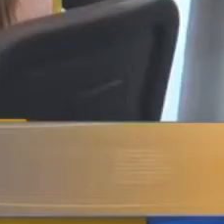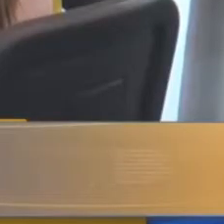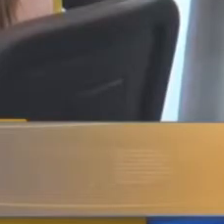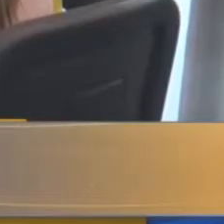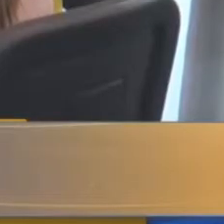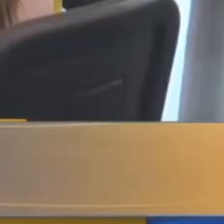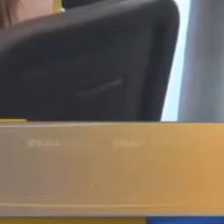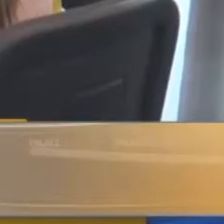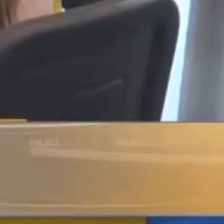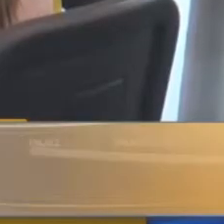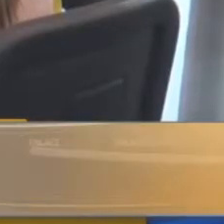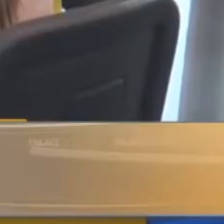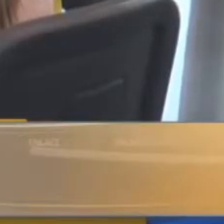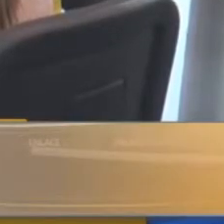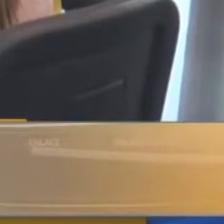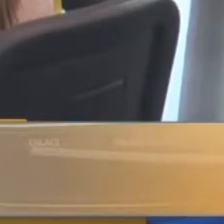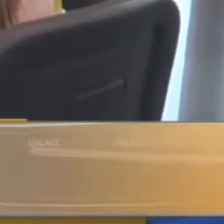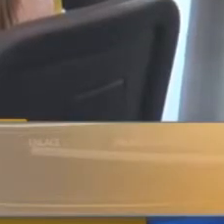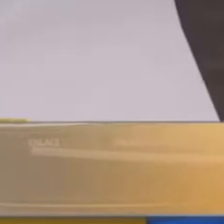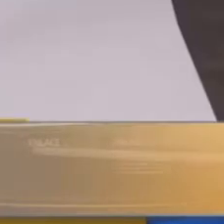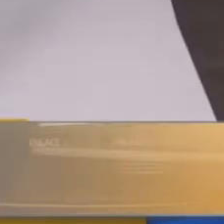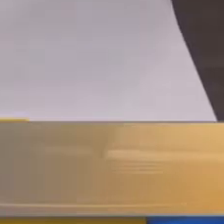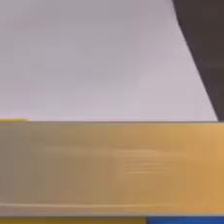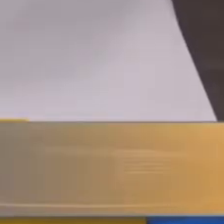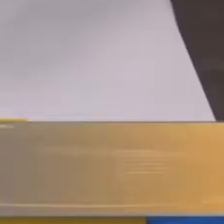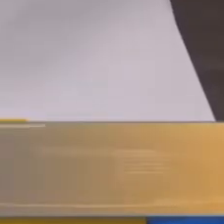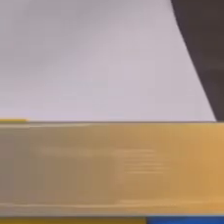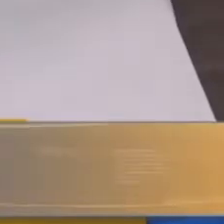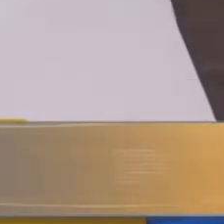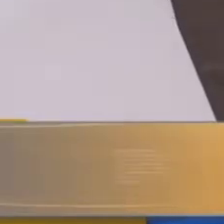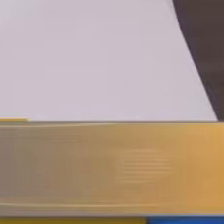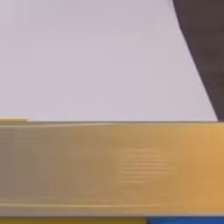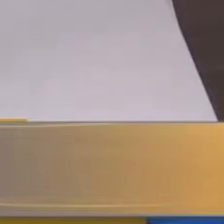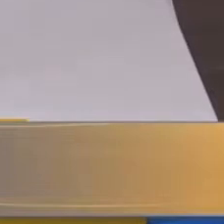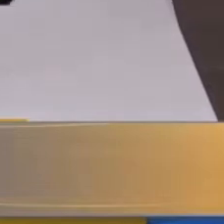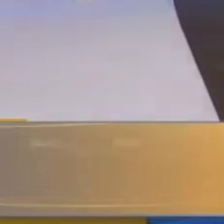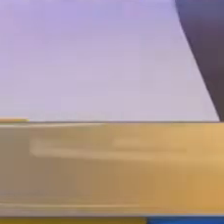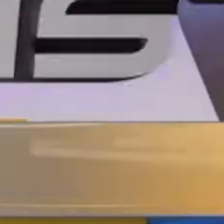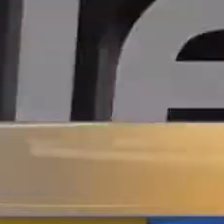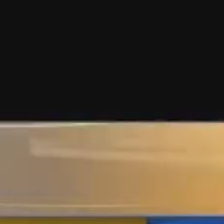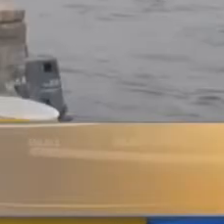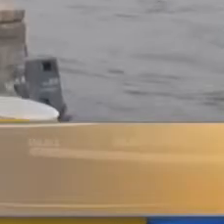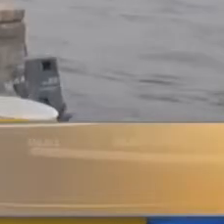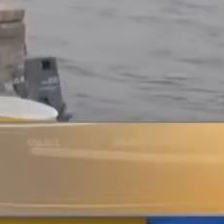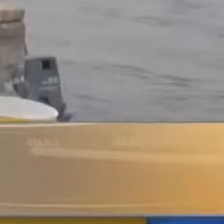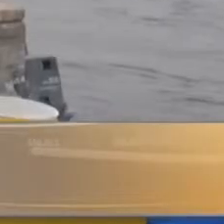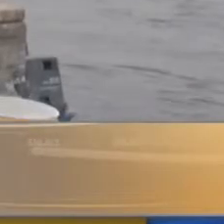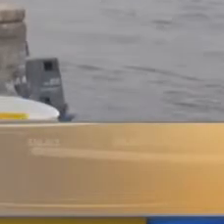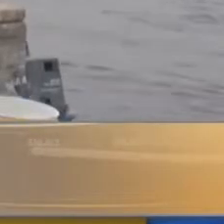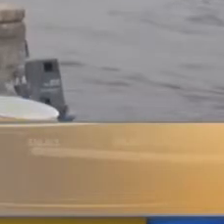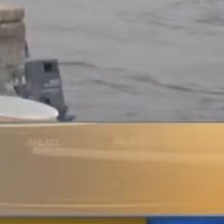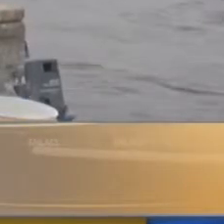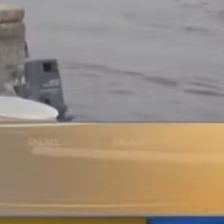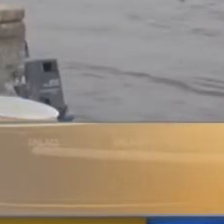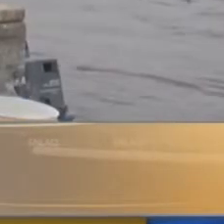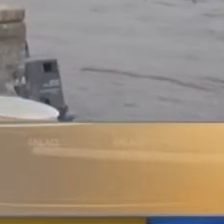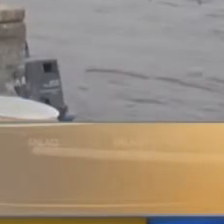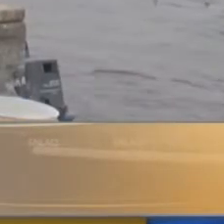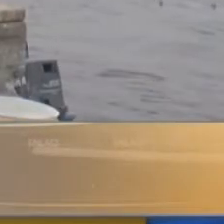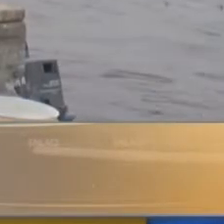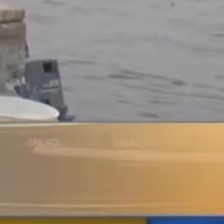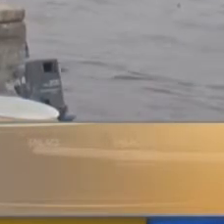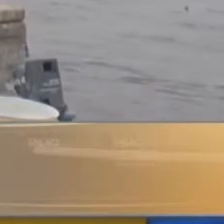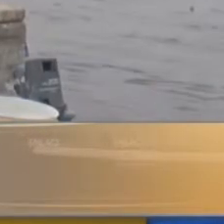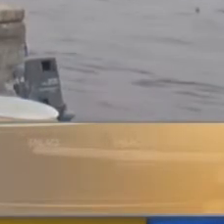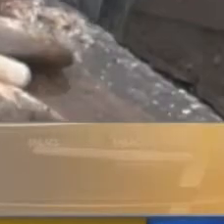de Barranquilla. El saliente funcionario presentó ayer balance de su gestión al frente del ente acusador. De nuevo se registra fuga de pescado en el